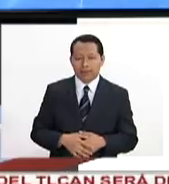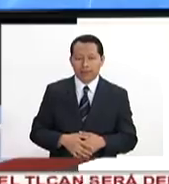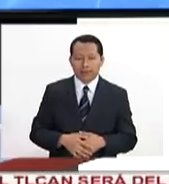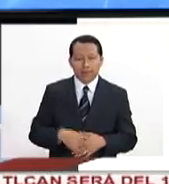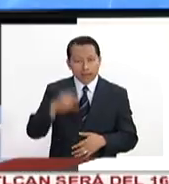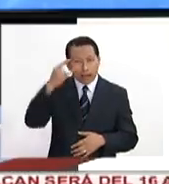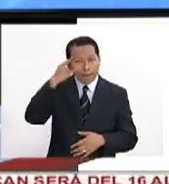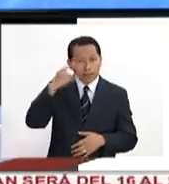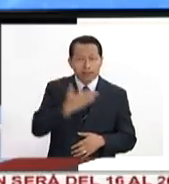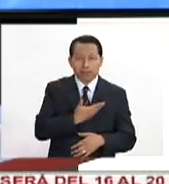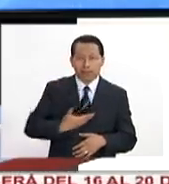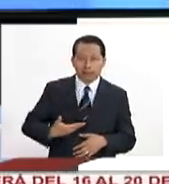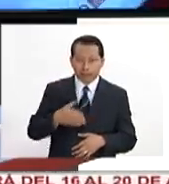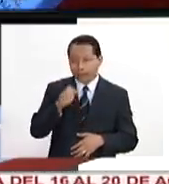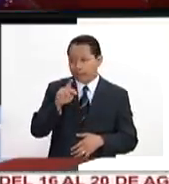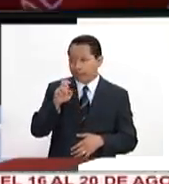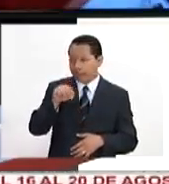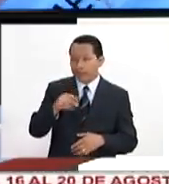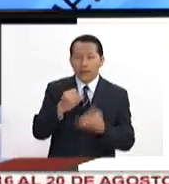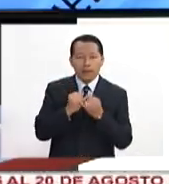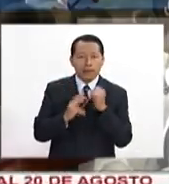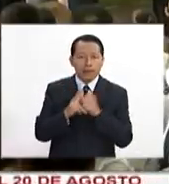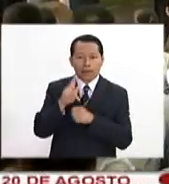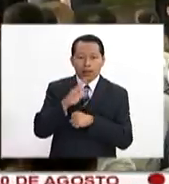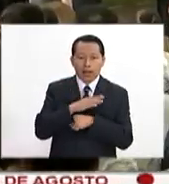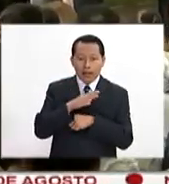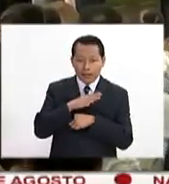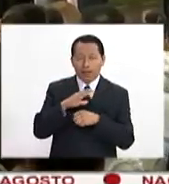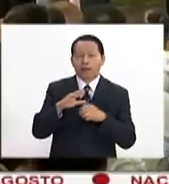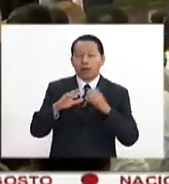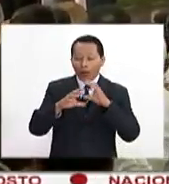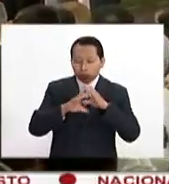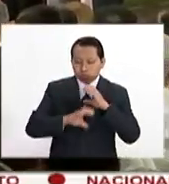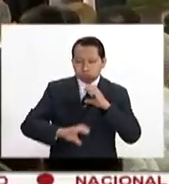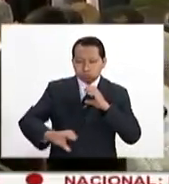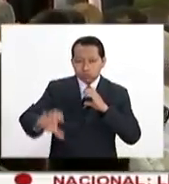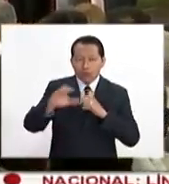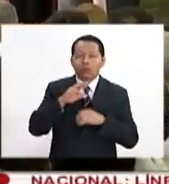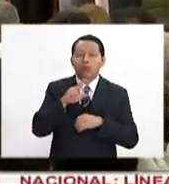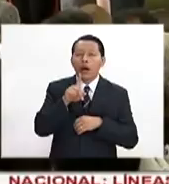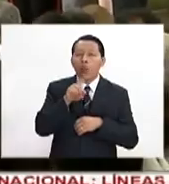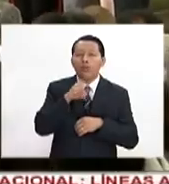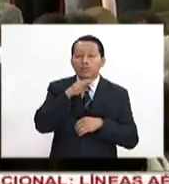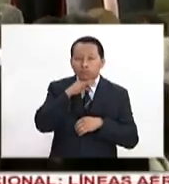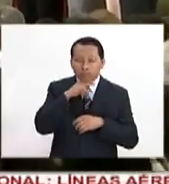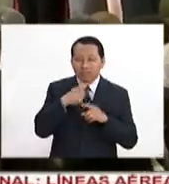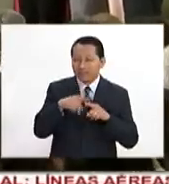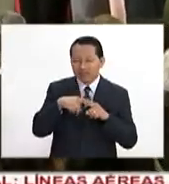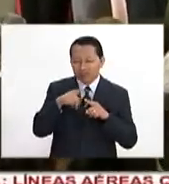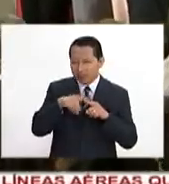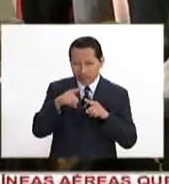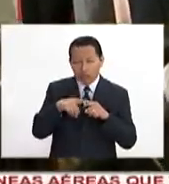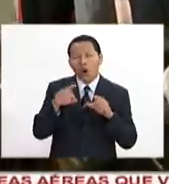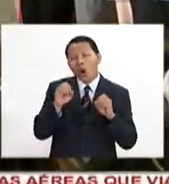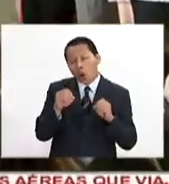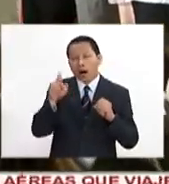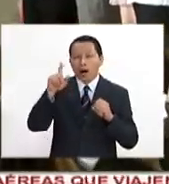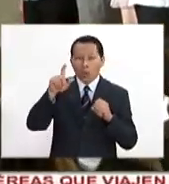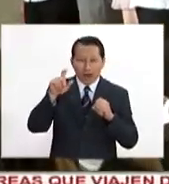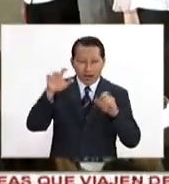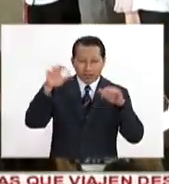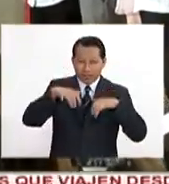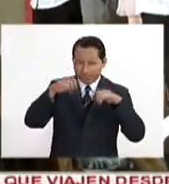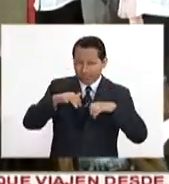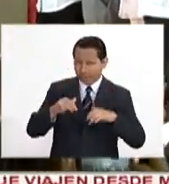En Campeche, el presidente Enrique Peña Nieto inauguró el mega drenaje pluvial que solucionará el problema de inundaciones en parte de la